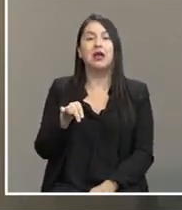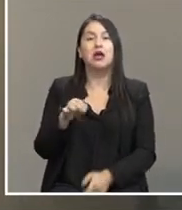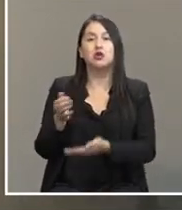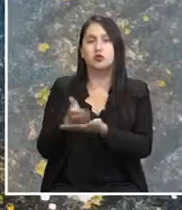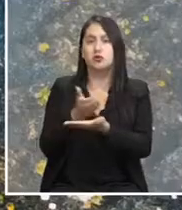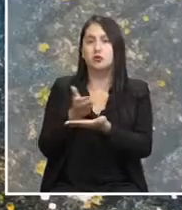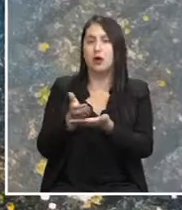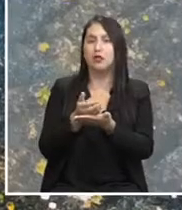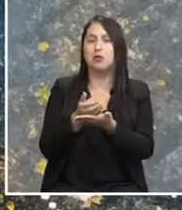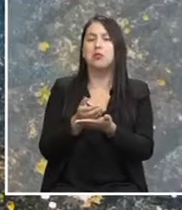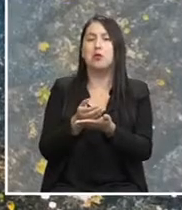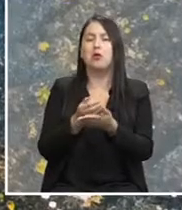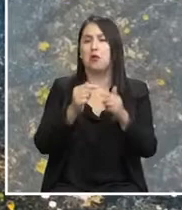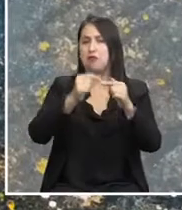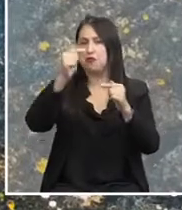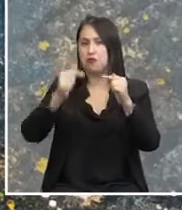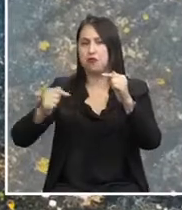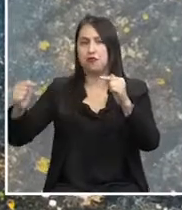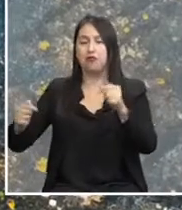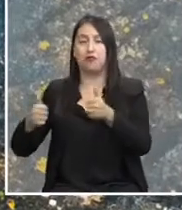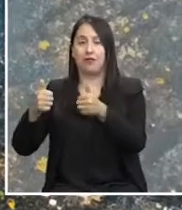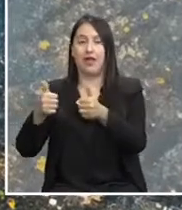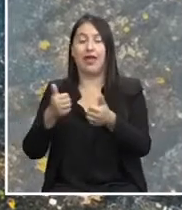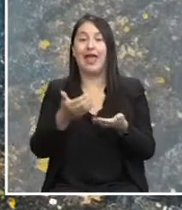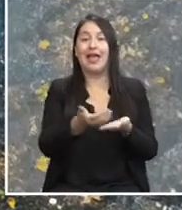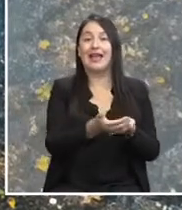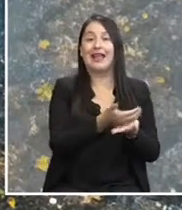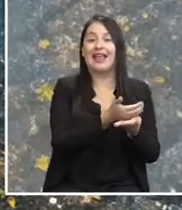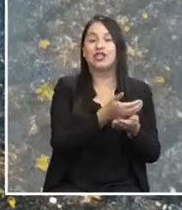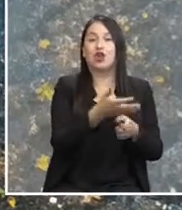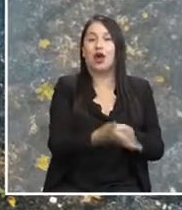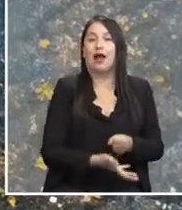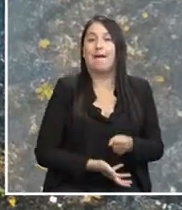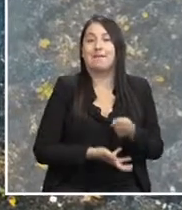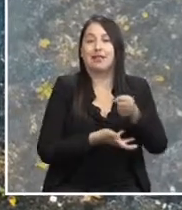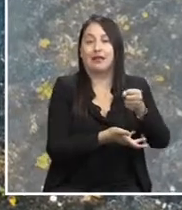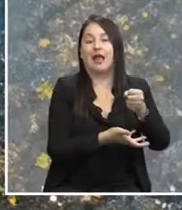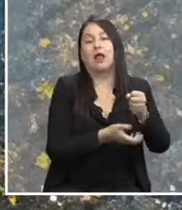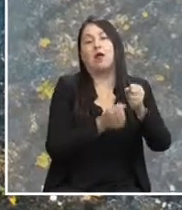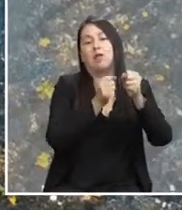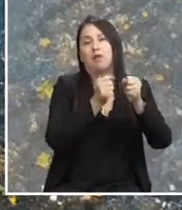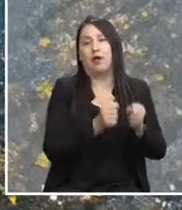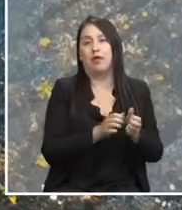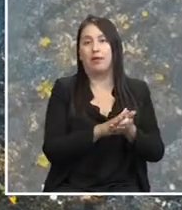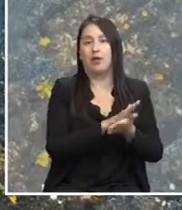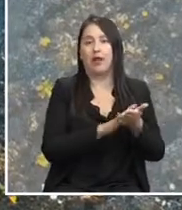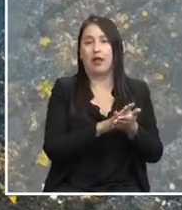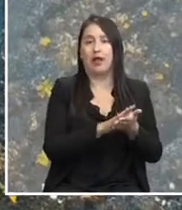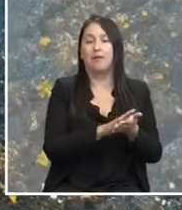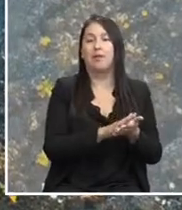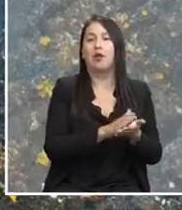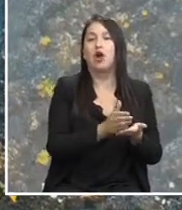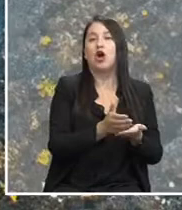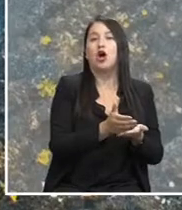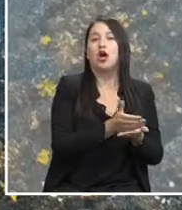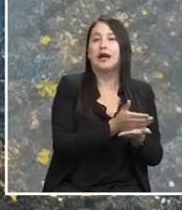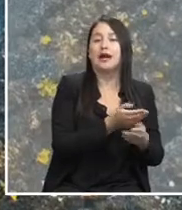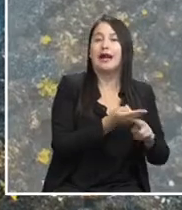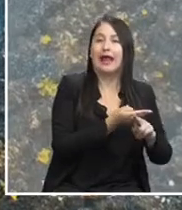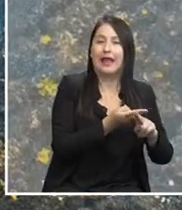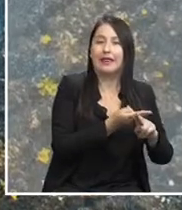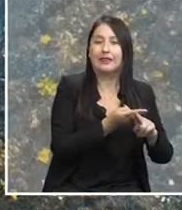digamos. Ahora, si miramos los ingresos del capital, que pueden ser, por ejemplo, las rentas, los intereses, los